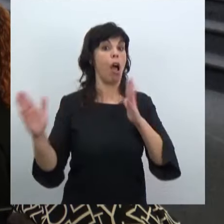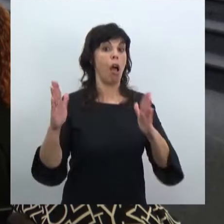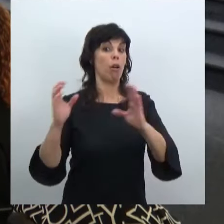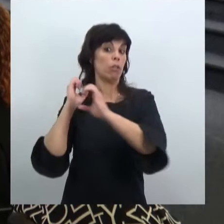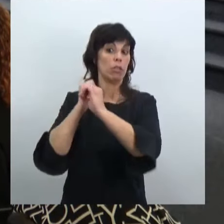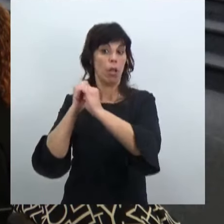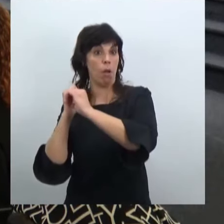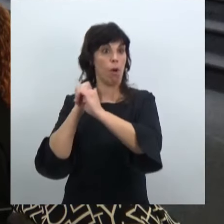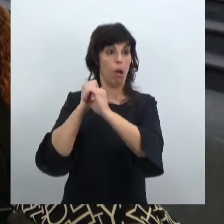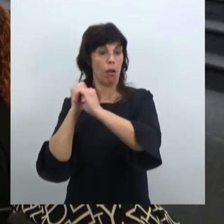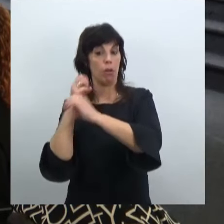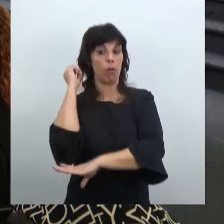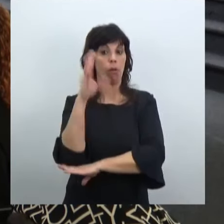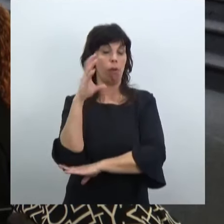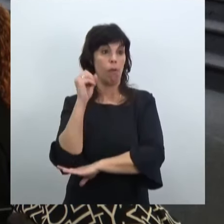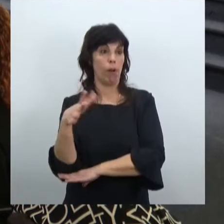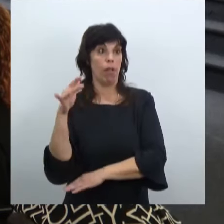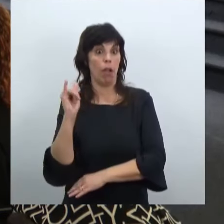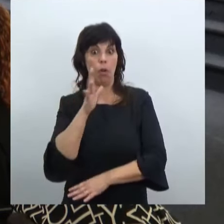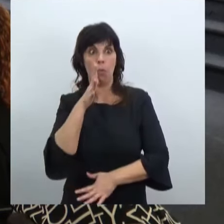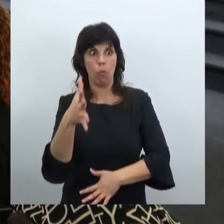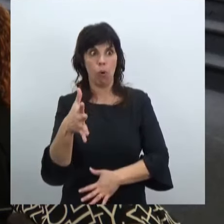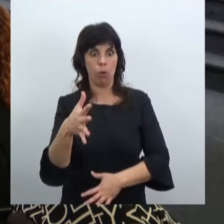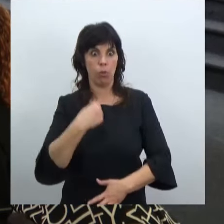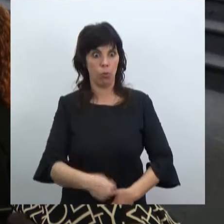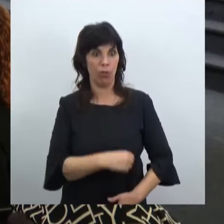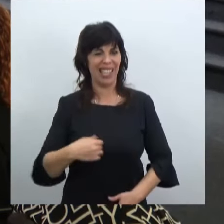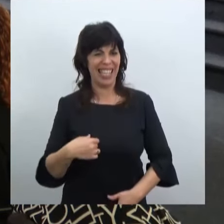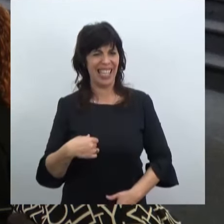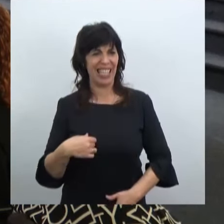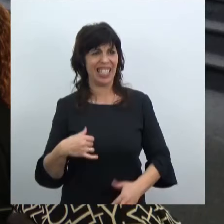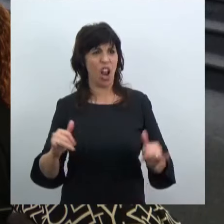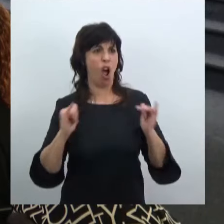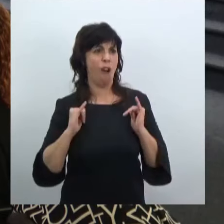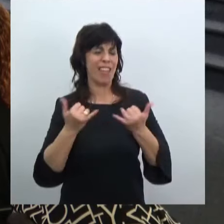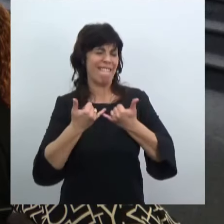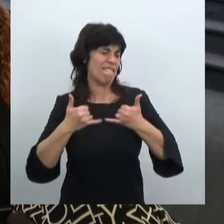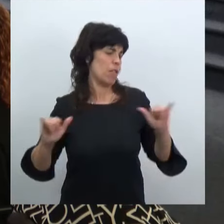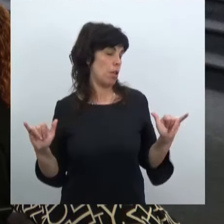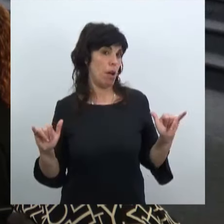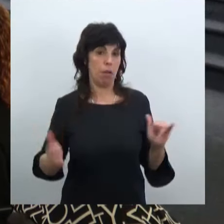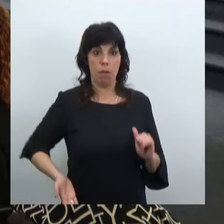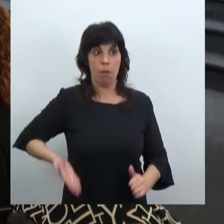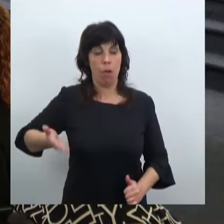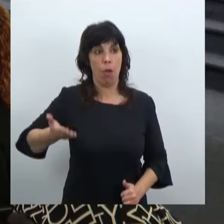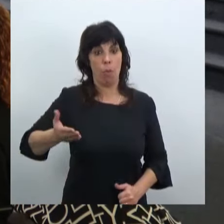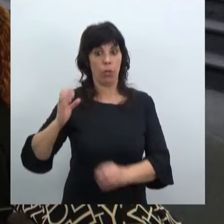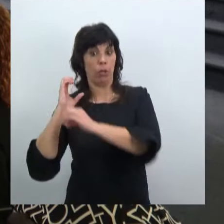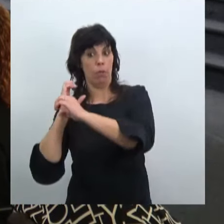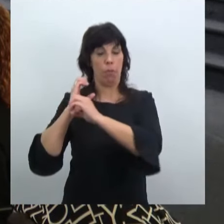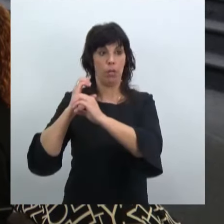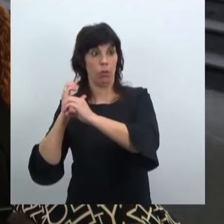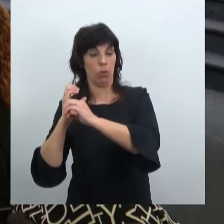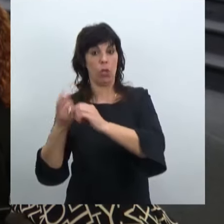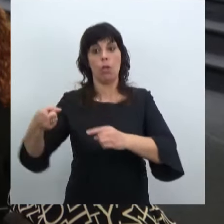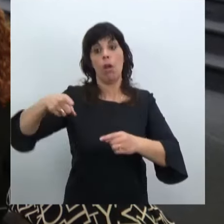más importante, es la fiesta más importante para nosotros cristianos, Semana Santa. Y Pentecostés son las